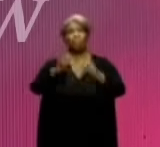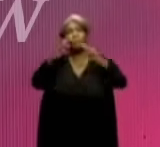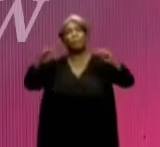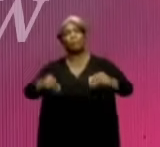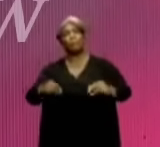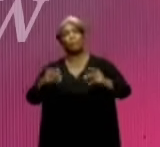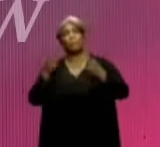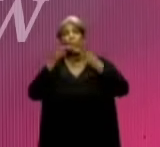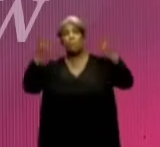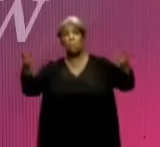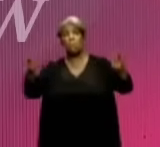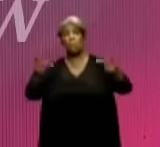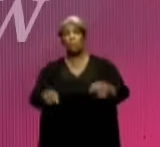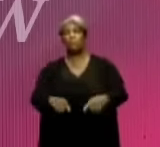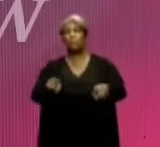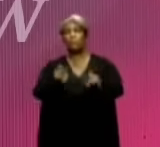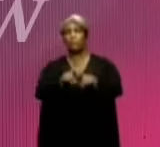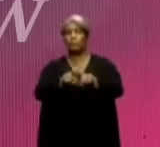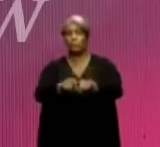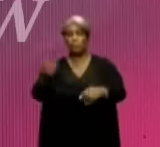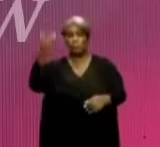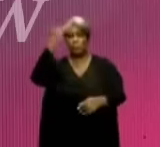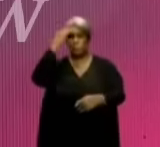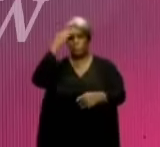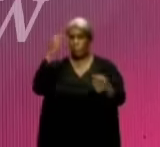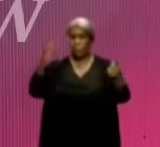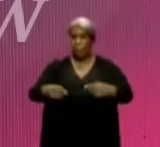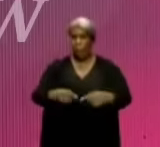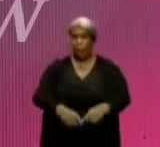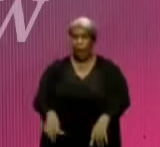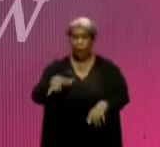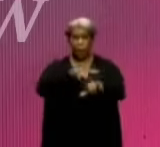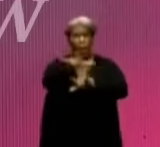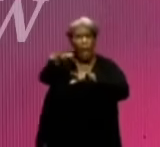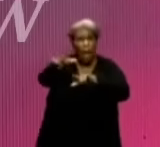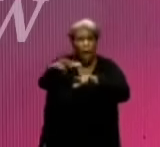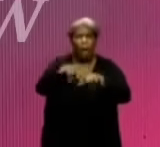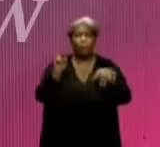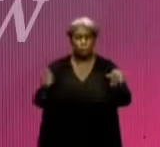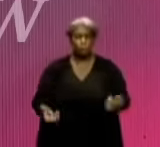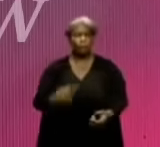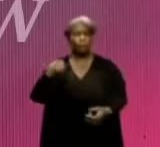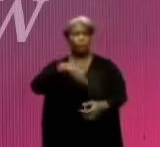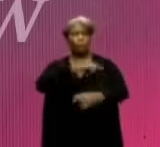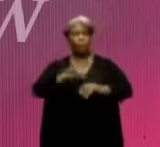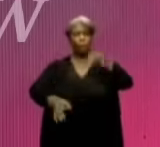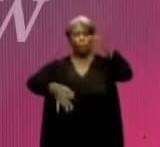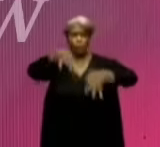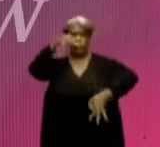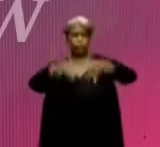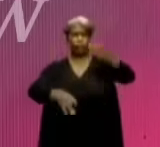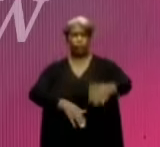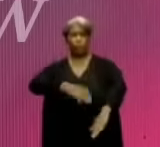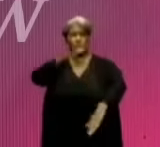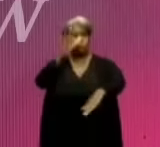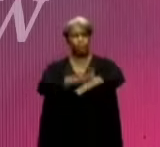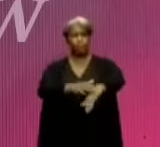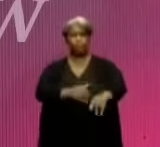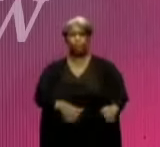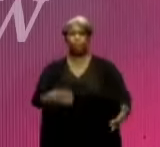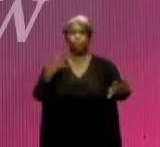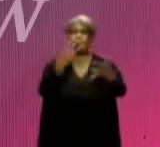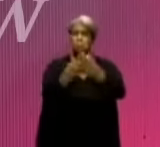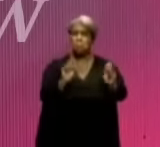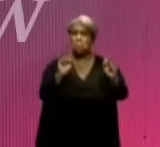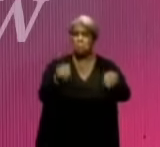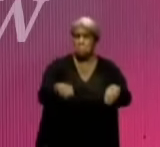algún fraude, pues estamos dispuestos a someterlo. Cada vez más estamos tratando de colaborar